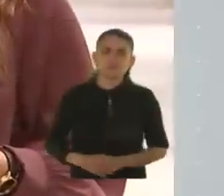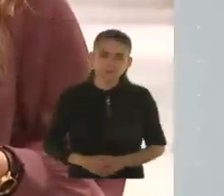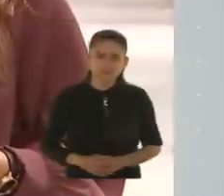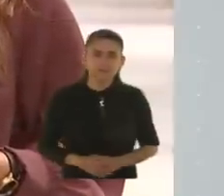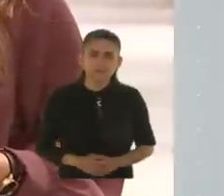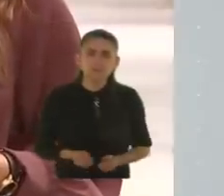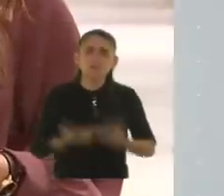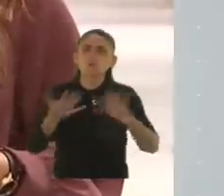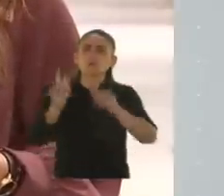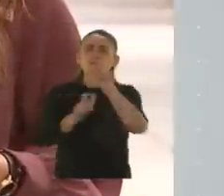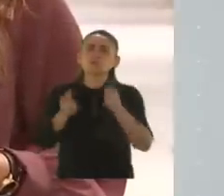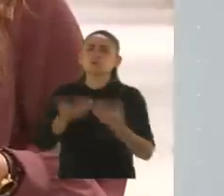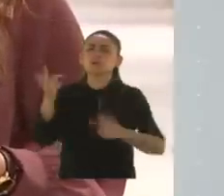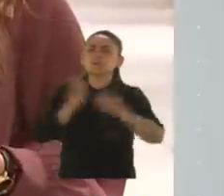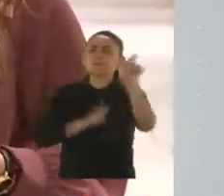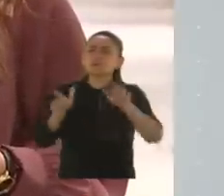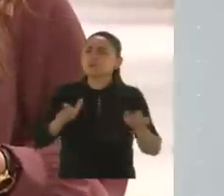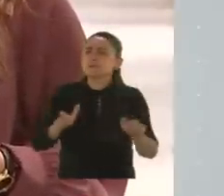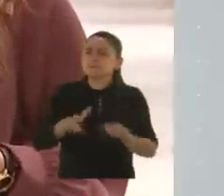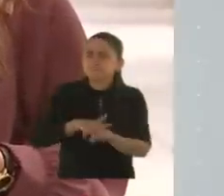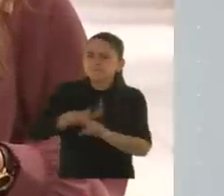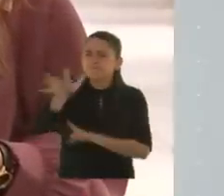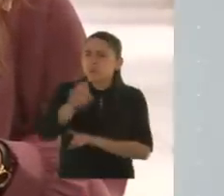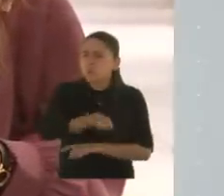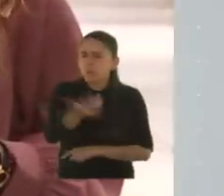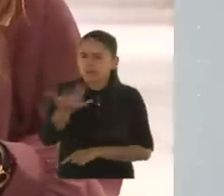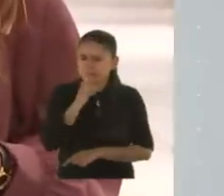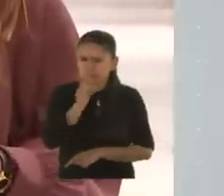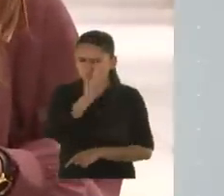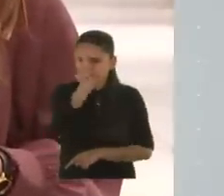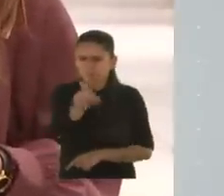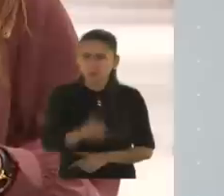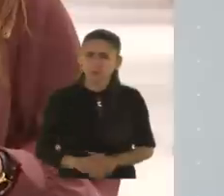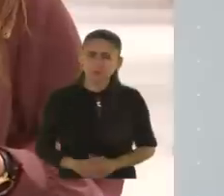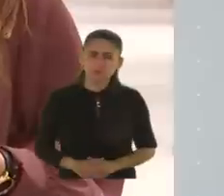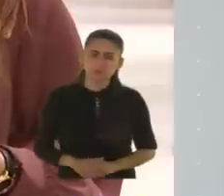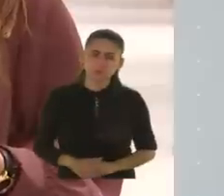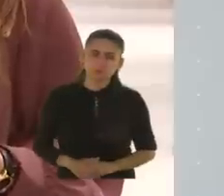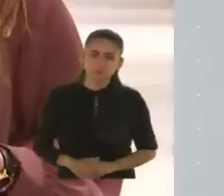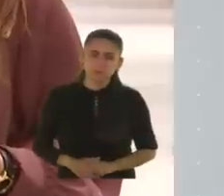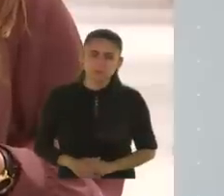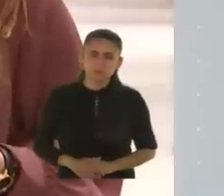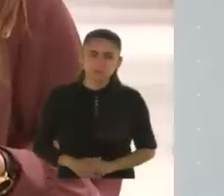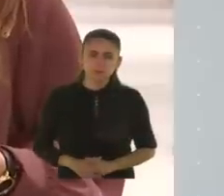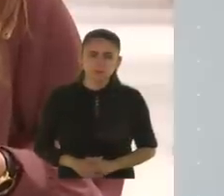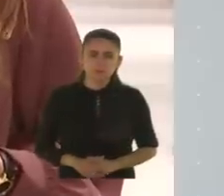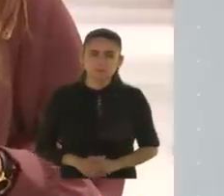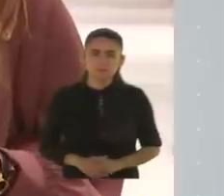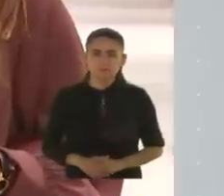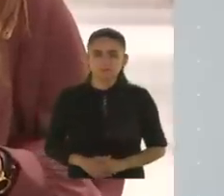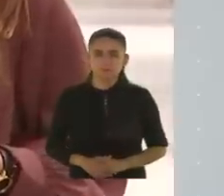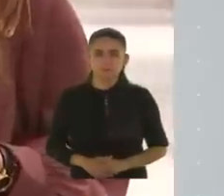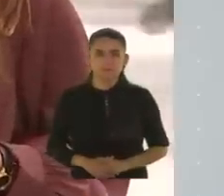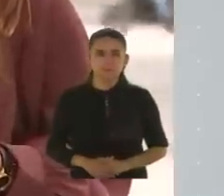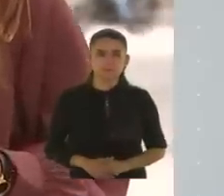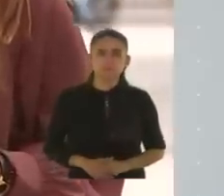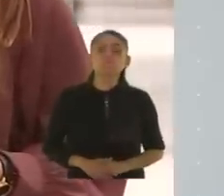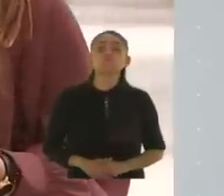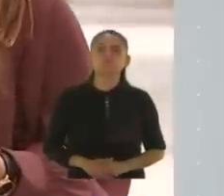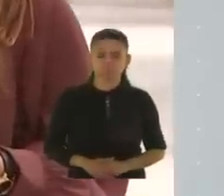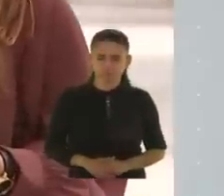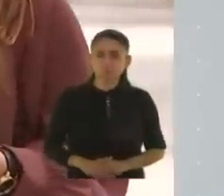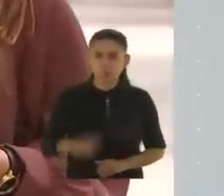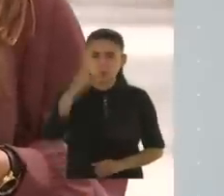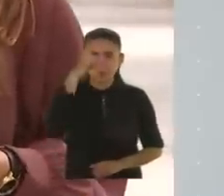cuántas personas se han visto afectadas con esta emergencia?